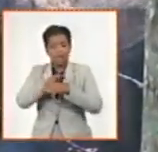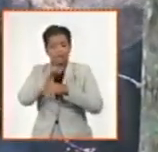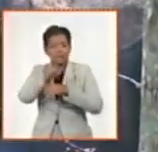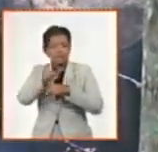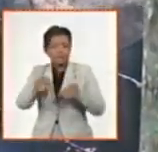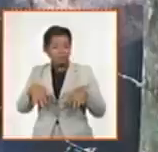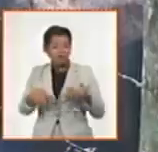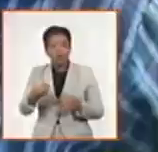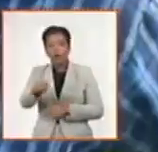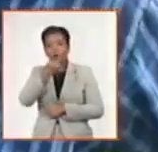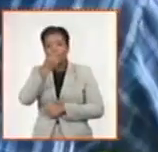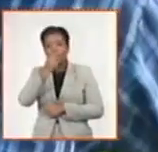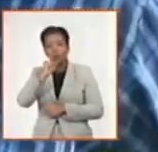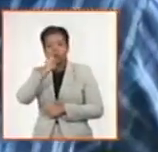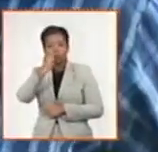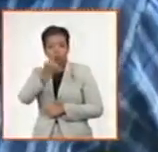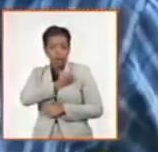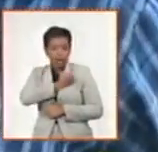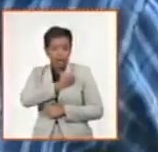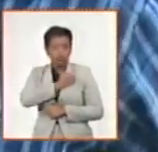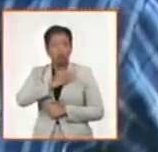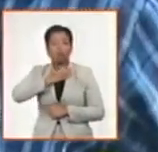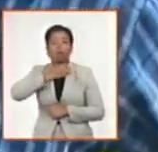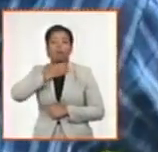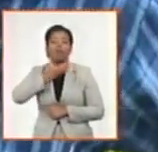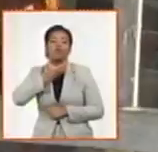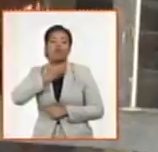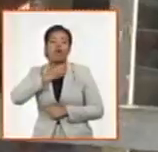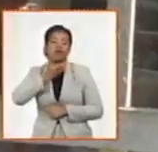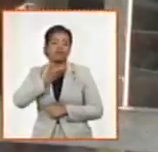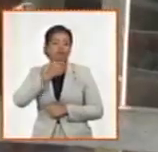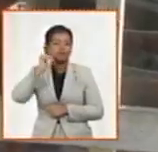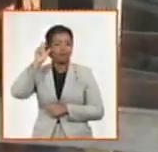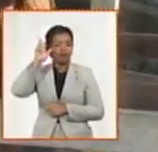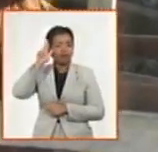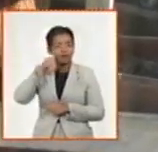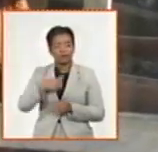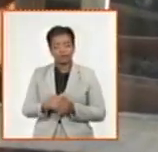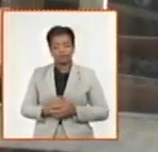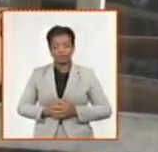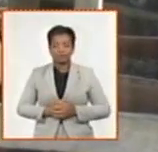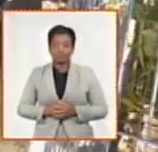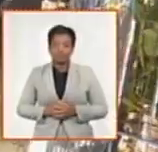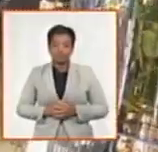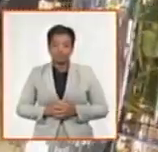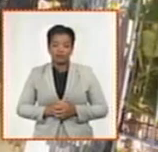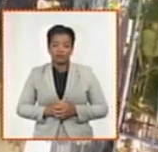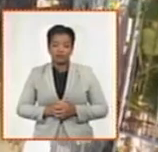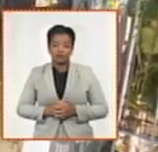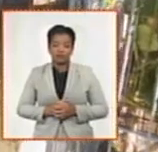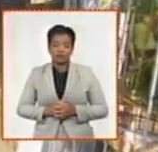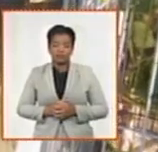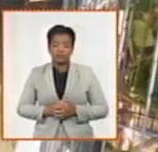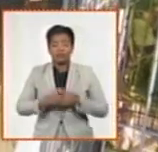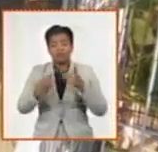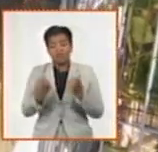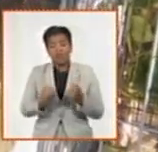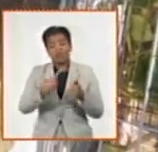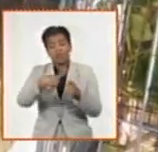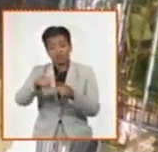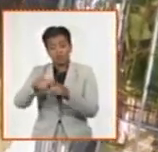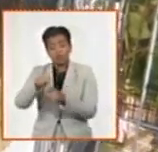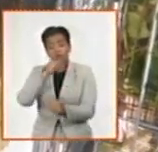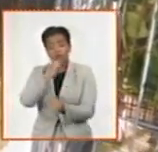para los porcinos. Tenemos sembrado boniato para los conejos. En medio de las dificultades por falta de recursos,